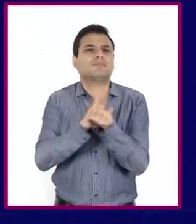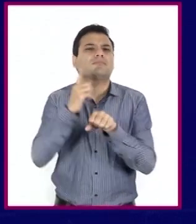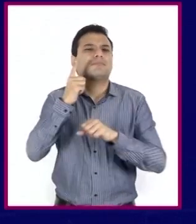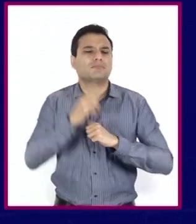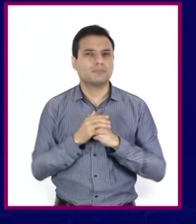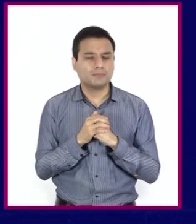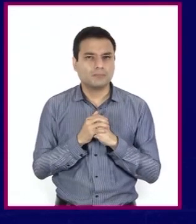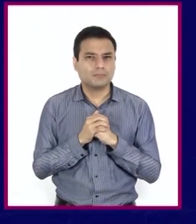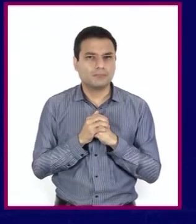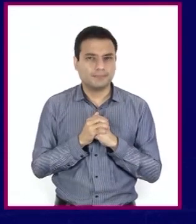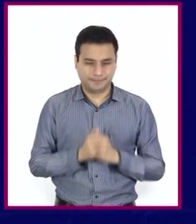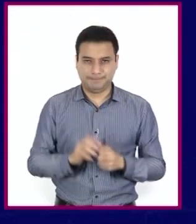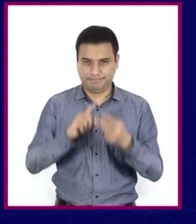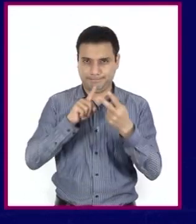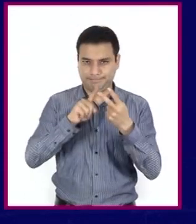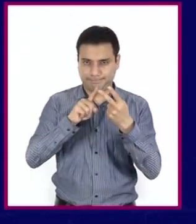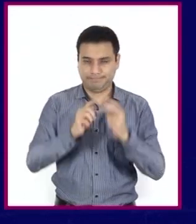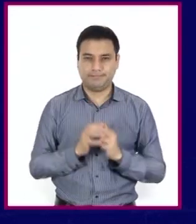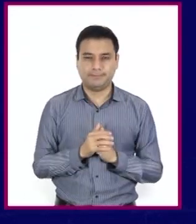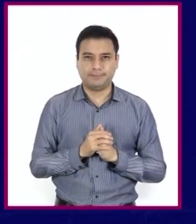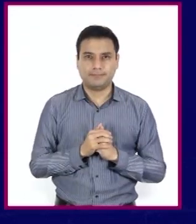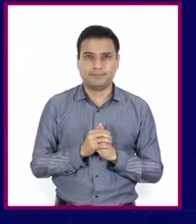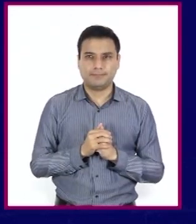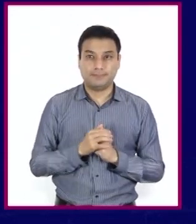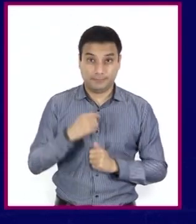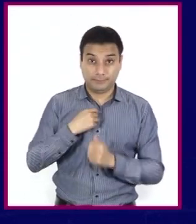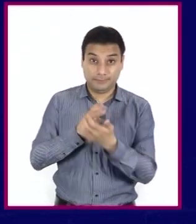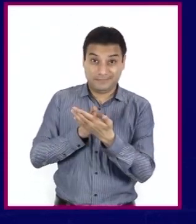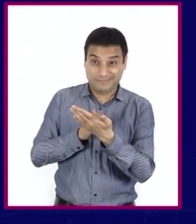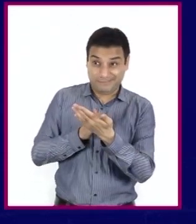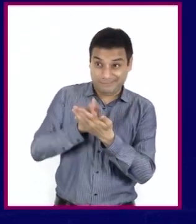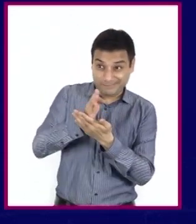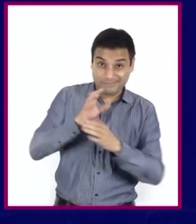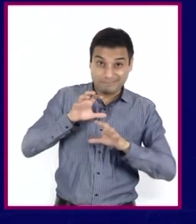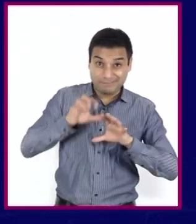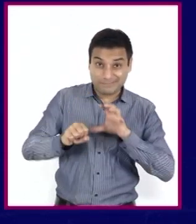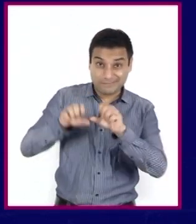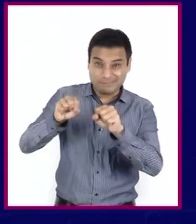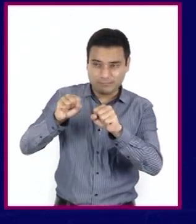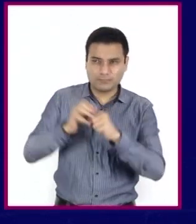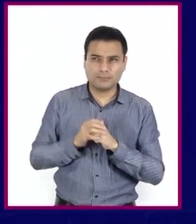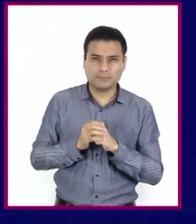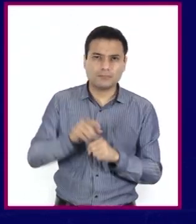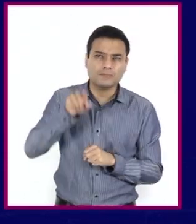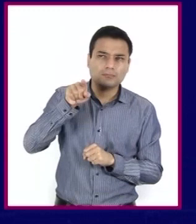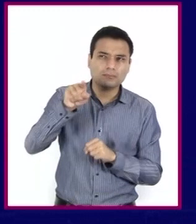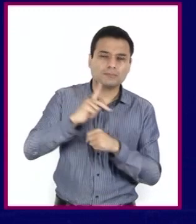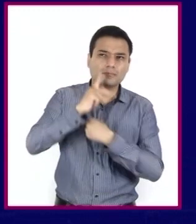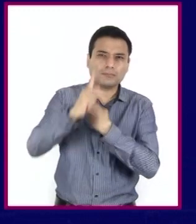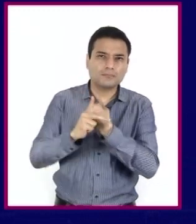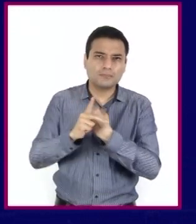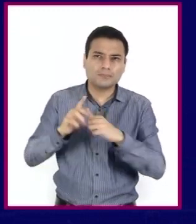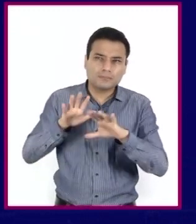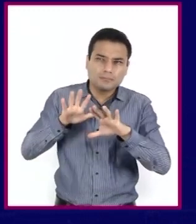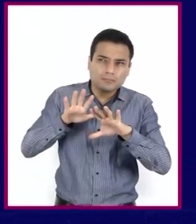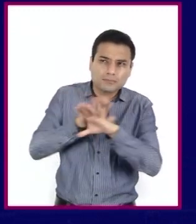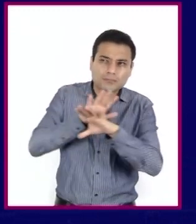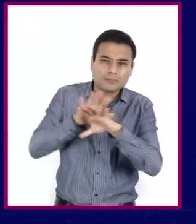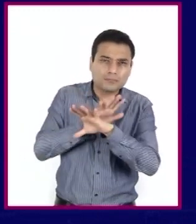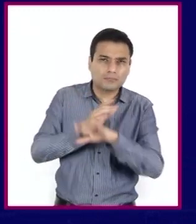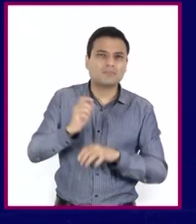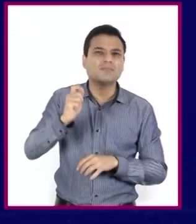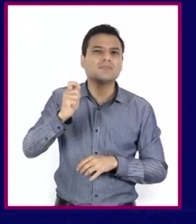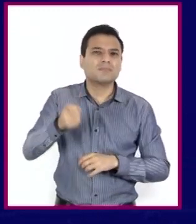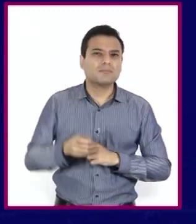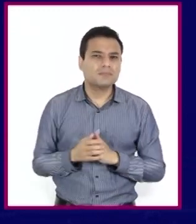¿Qué cambios y transformaciones ocurrieron en las naciones colonizadas con la intervención de los imperios